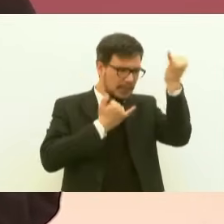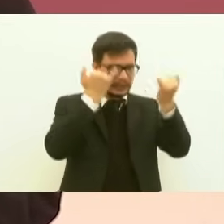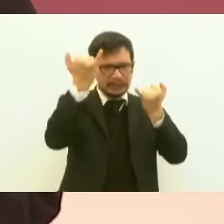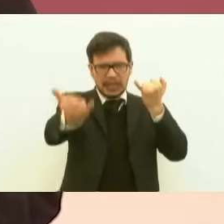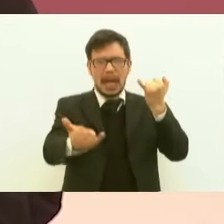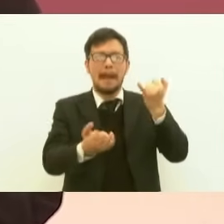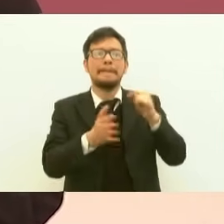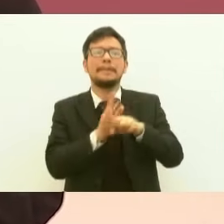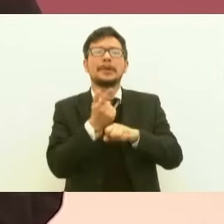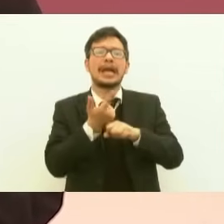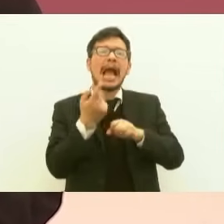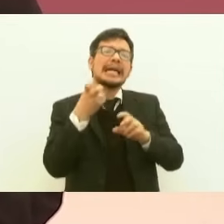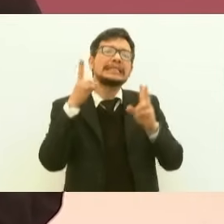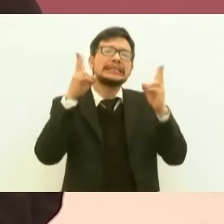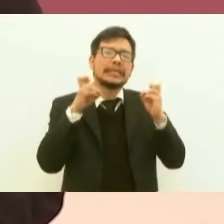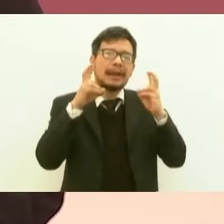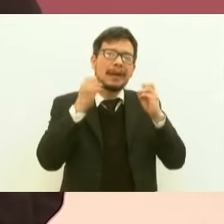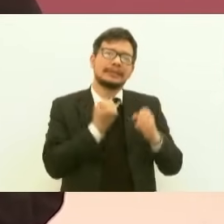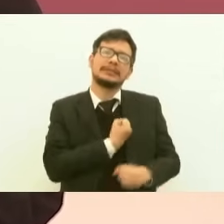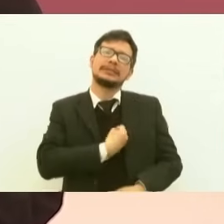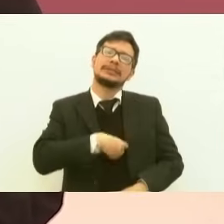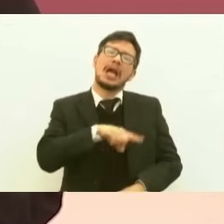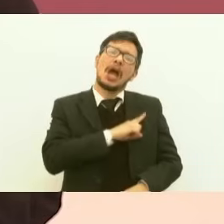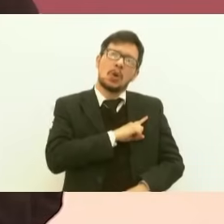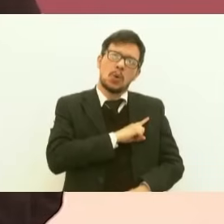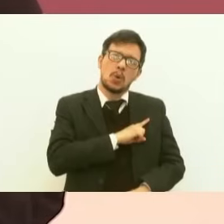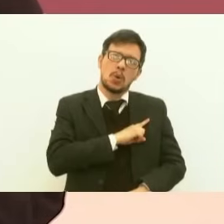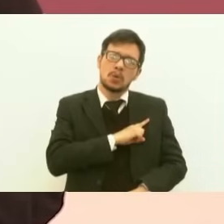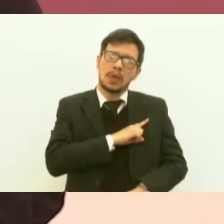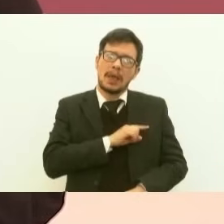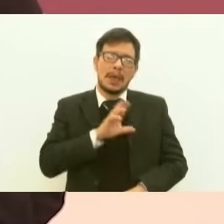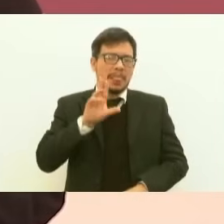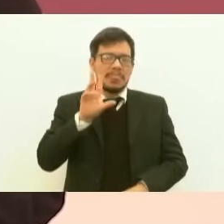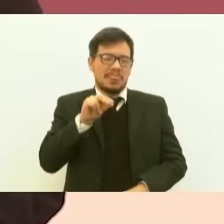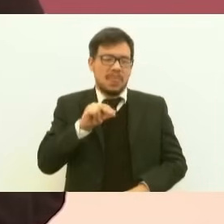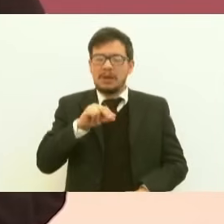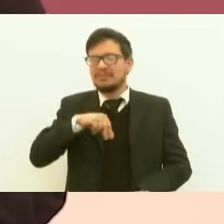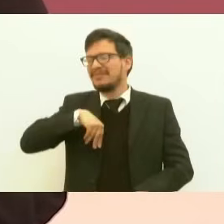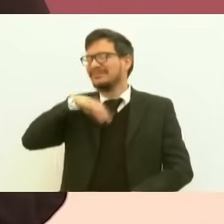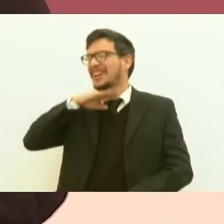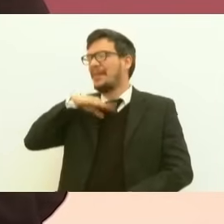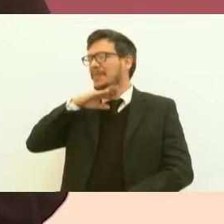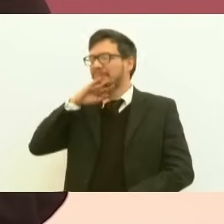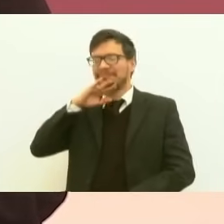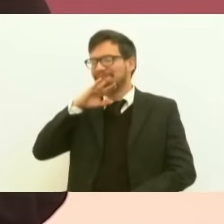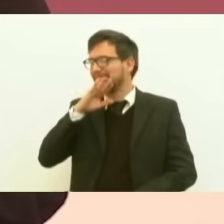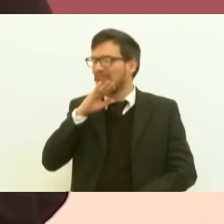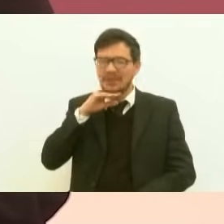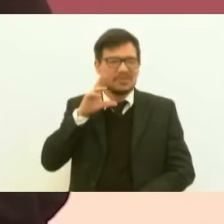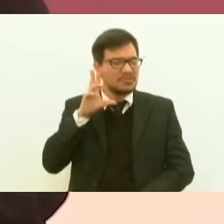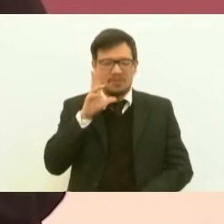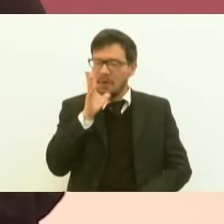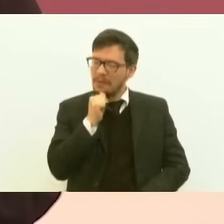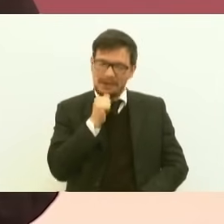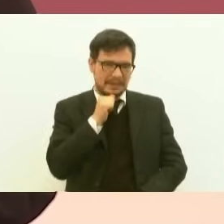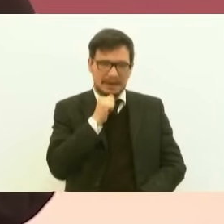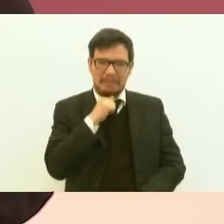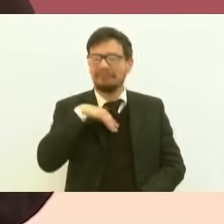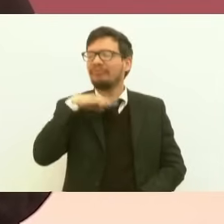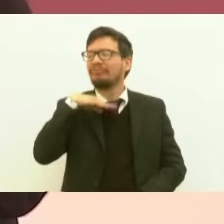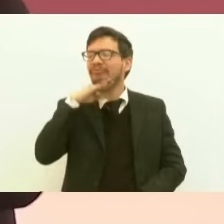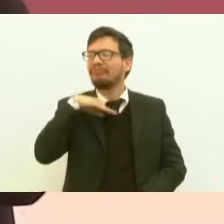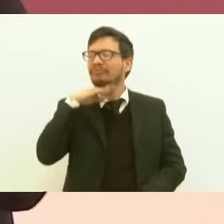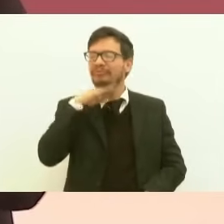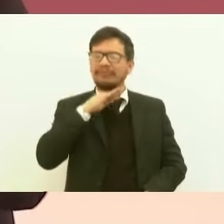ver con lo humano, no nos puede ser ajenos, no puede ser que si